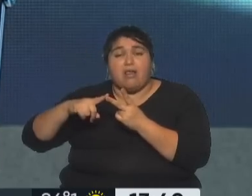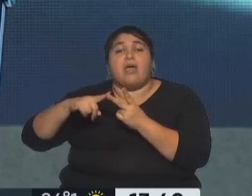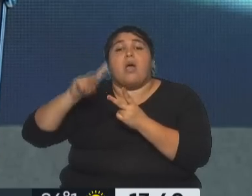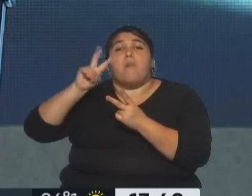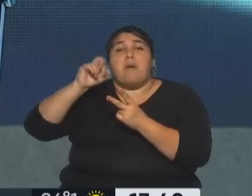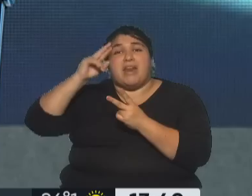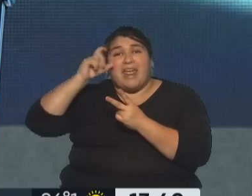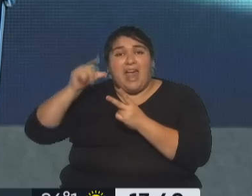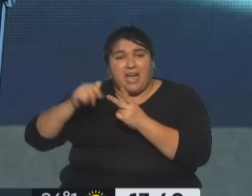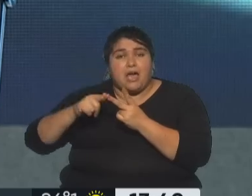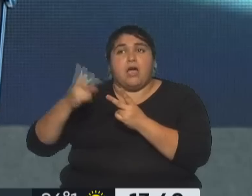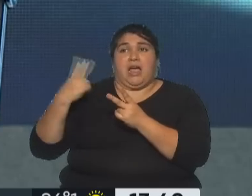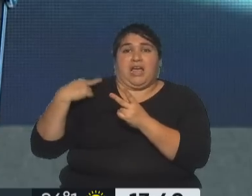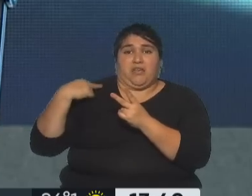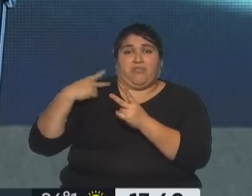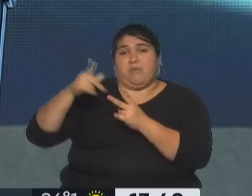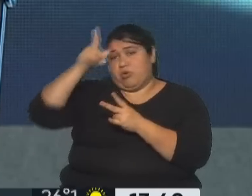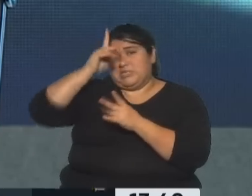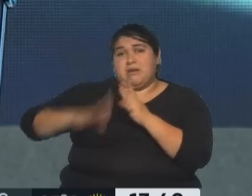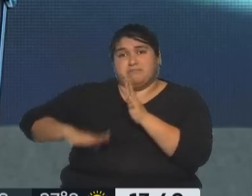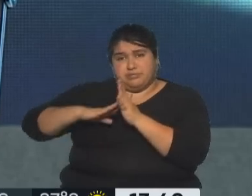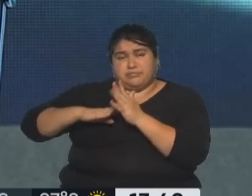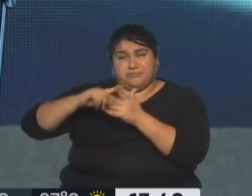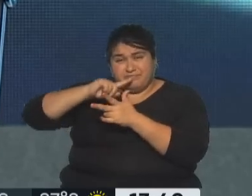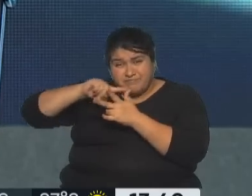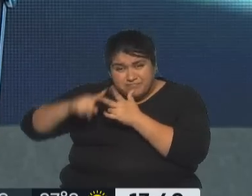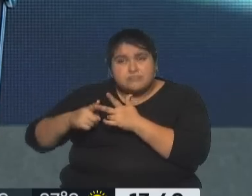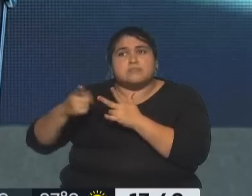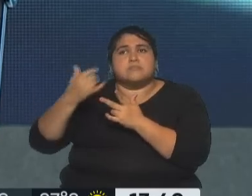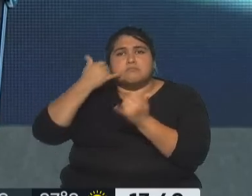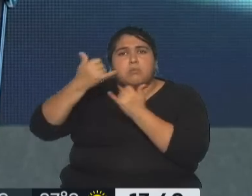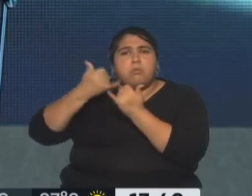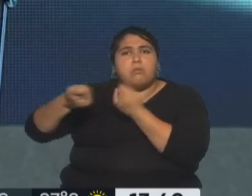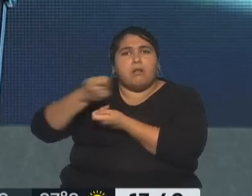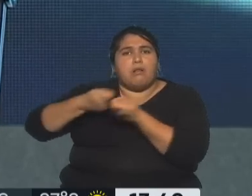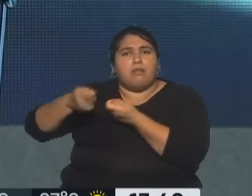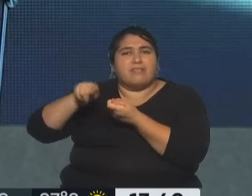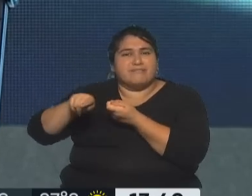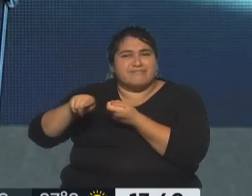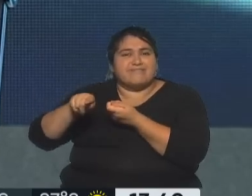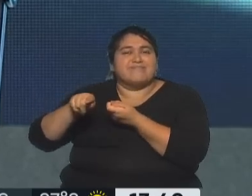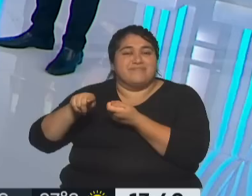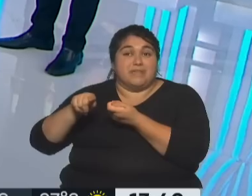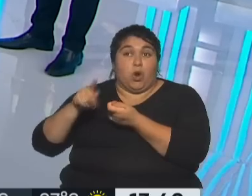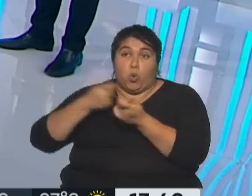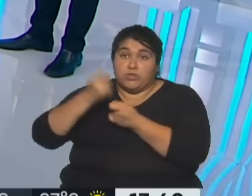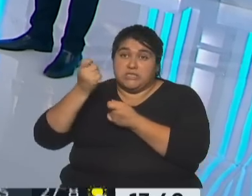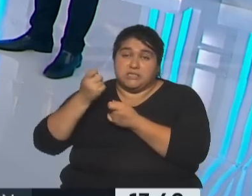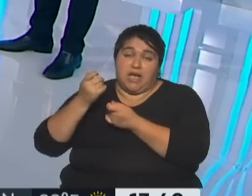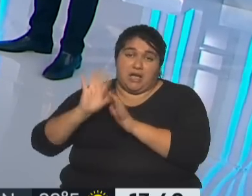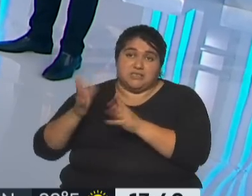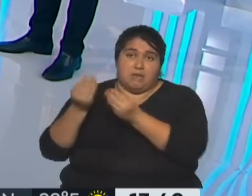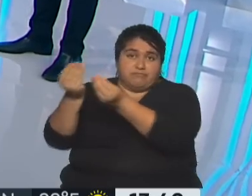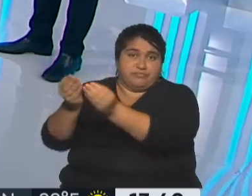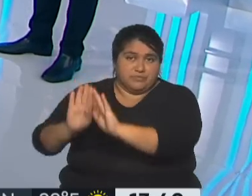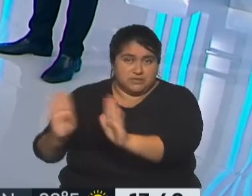que era la comandante general de la policía. Todos se los escucha, en justamente estas escuchas que tienen orden judicial, son escuchas